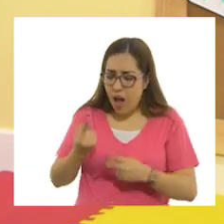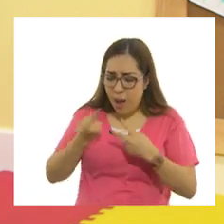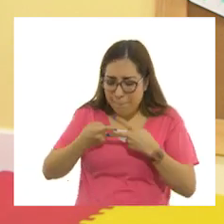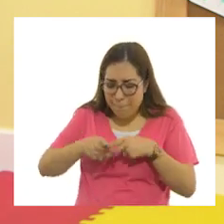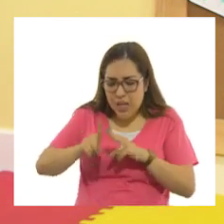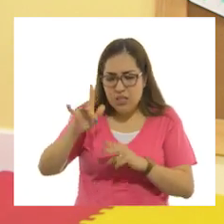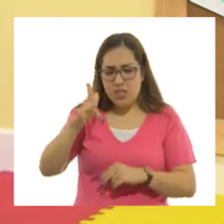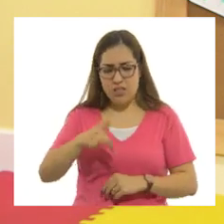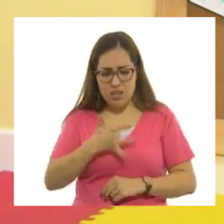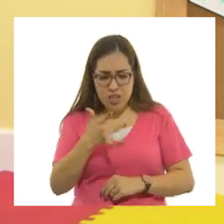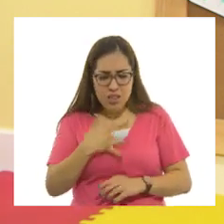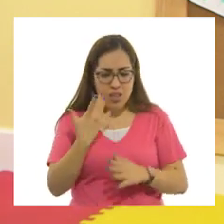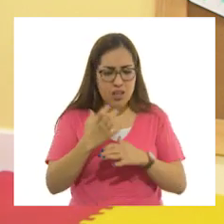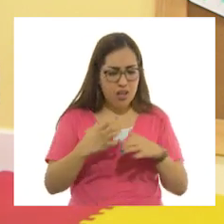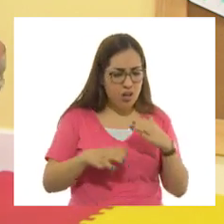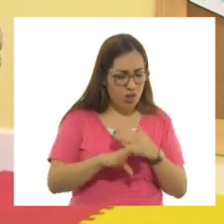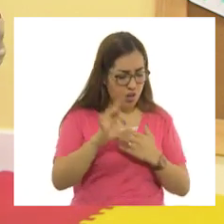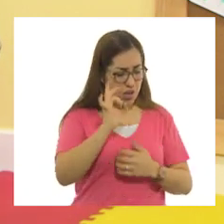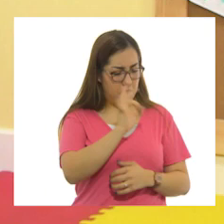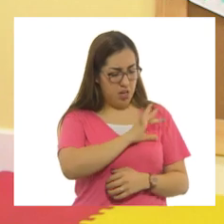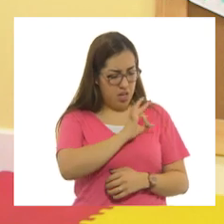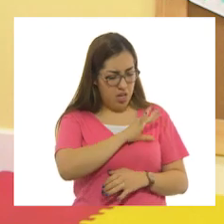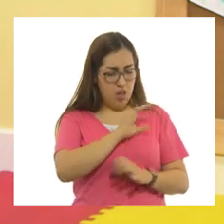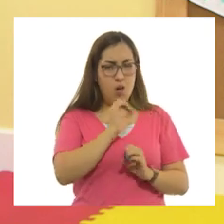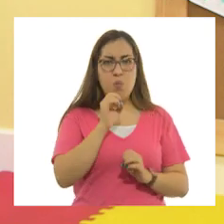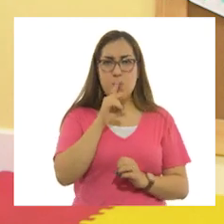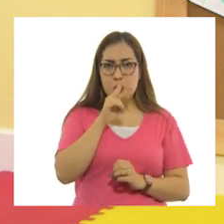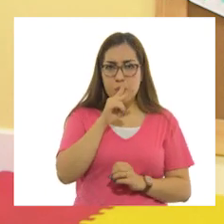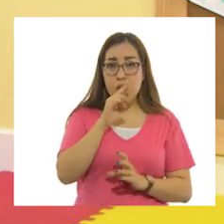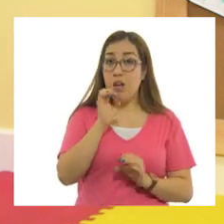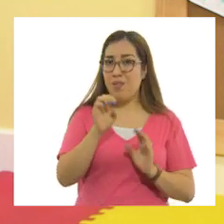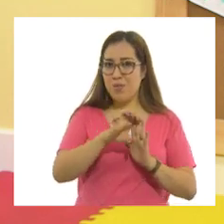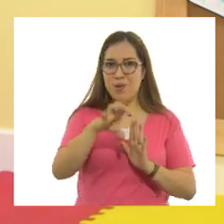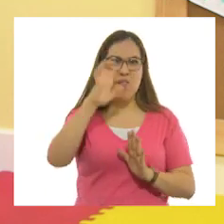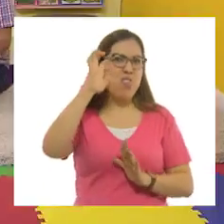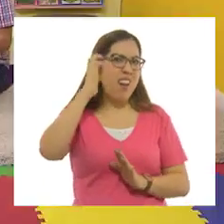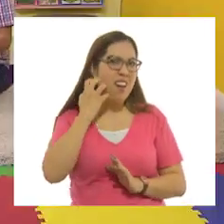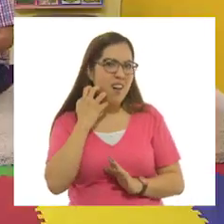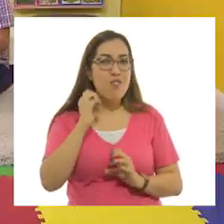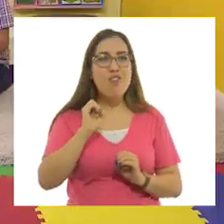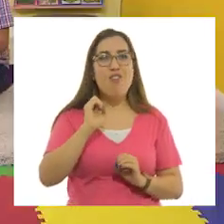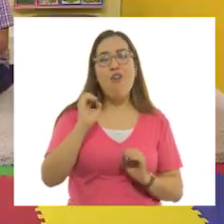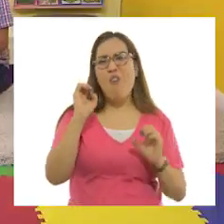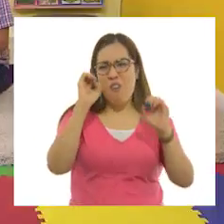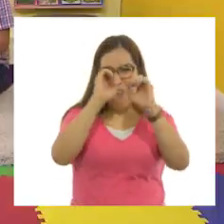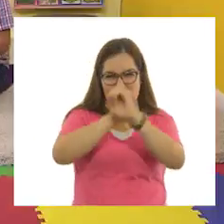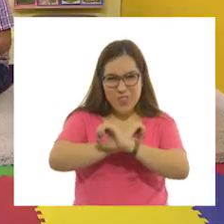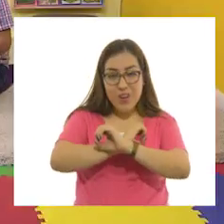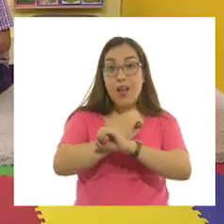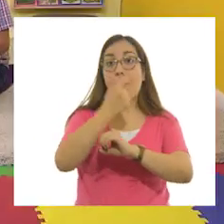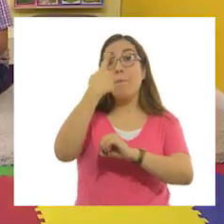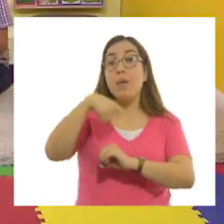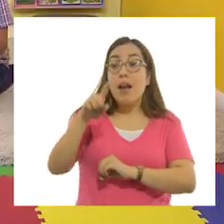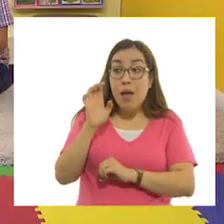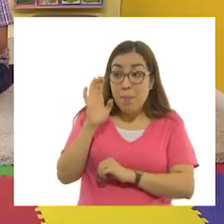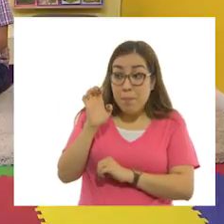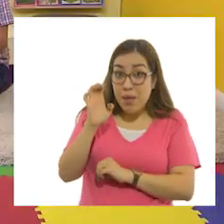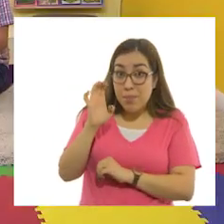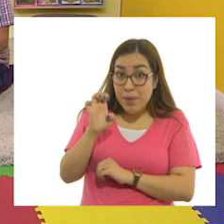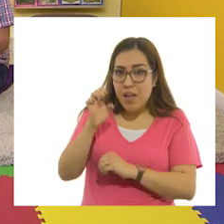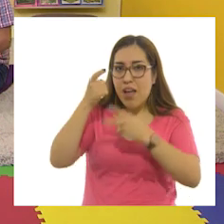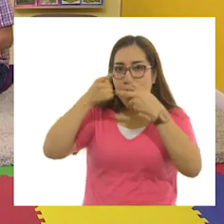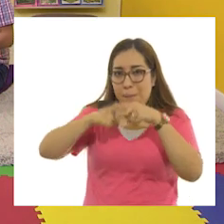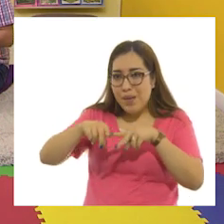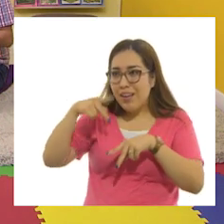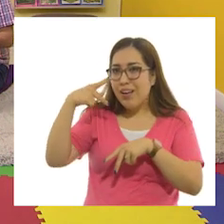o inseguros por ejemplo un león o la oscuridad para un bebé niña un niño que comienza su paso